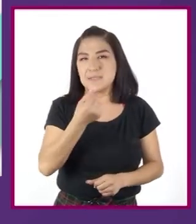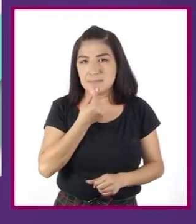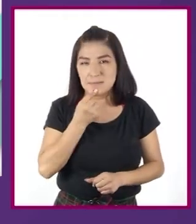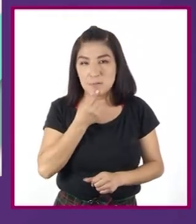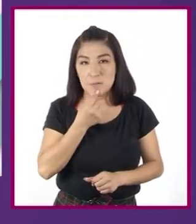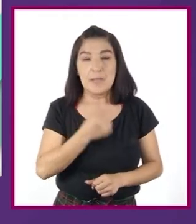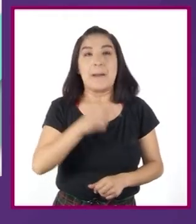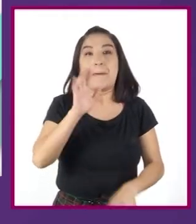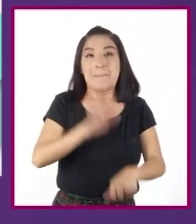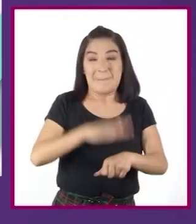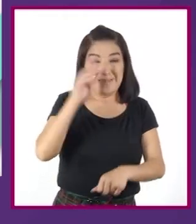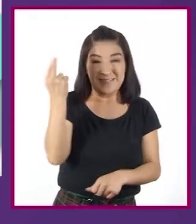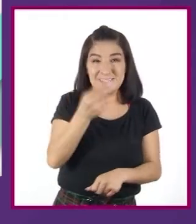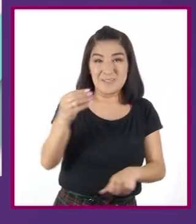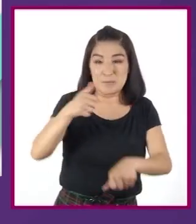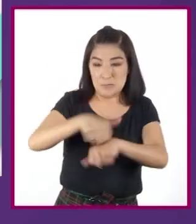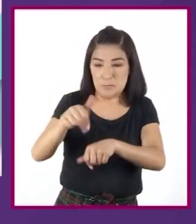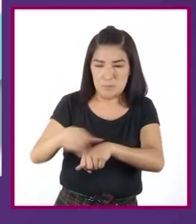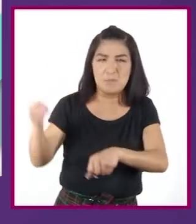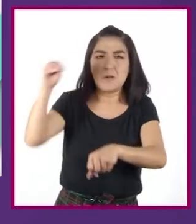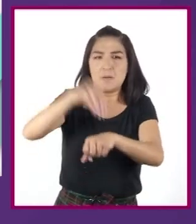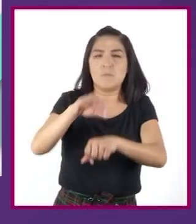requiere de más valores, los podemos agregar.